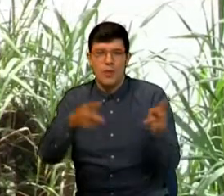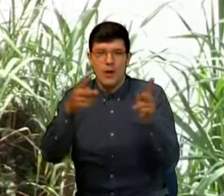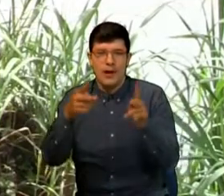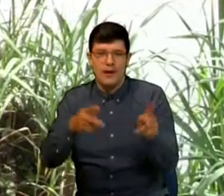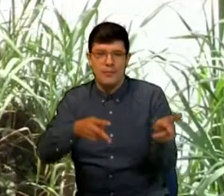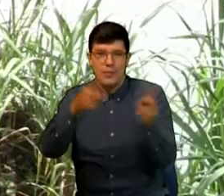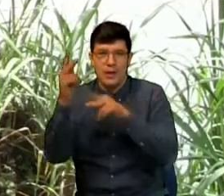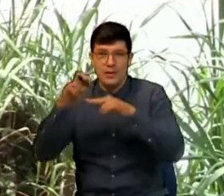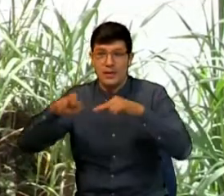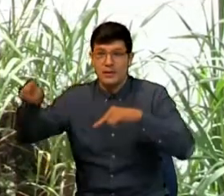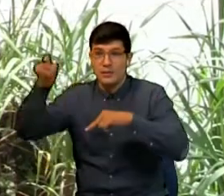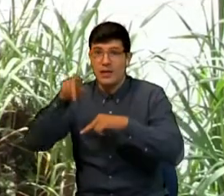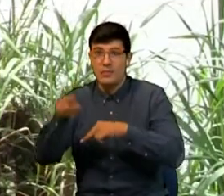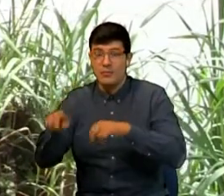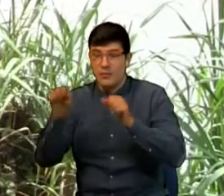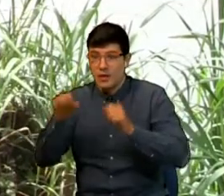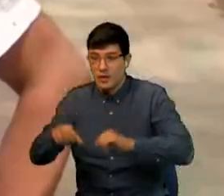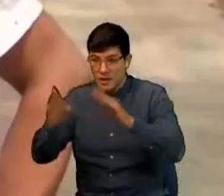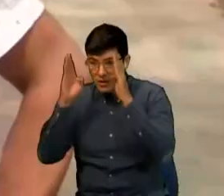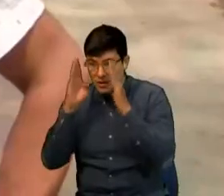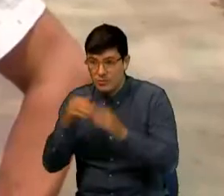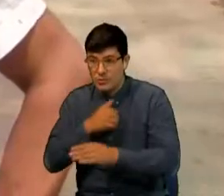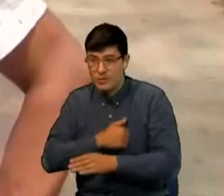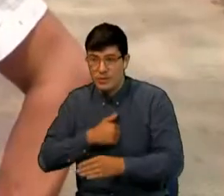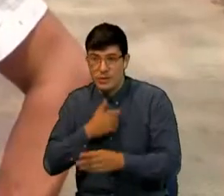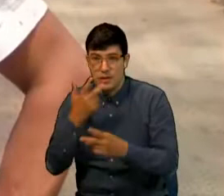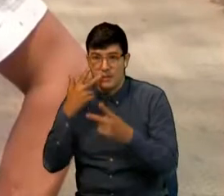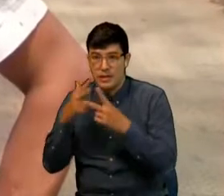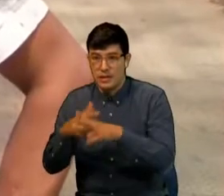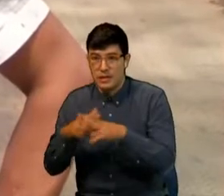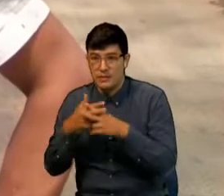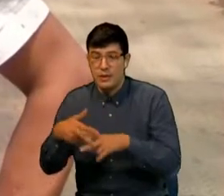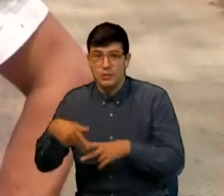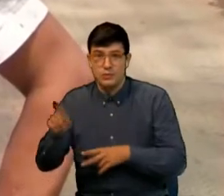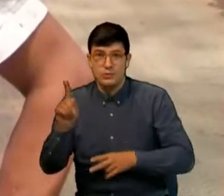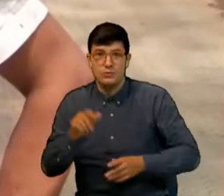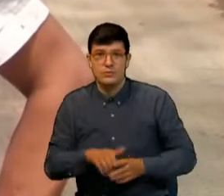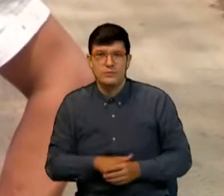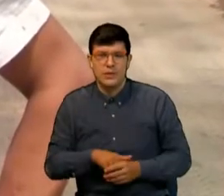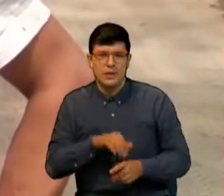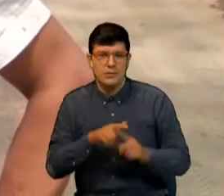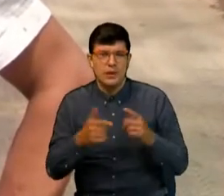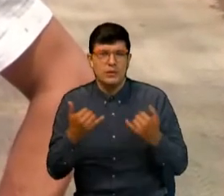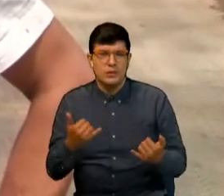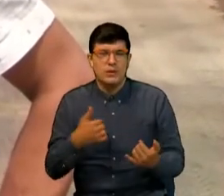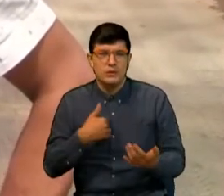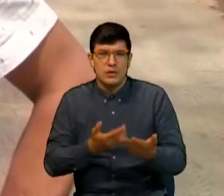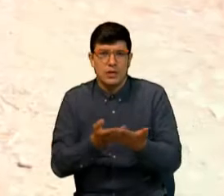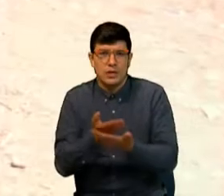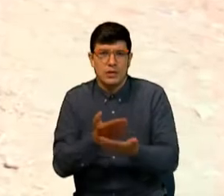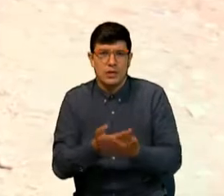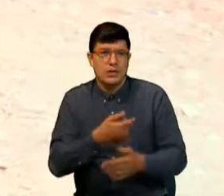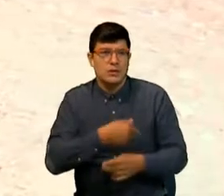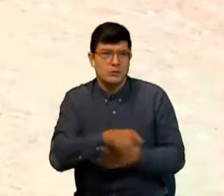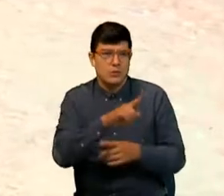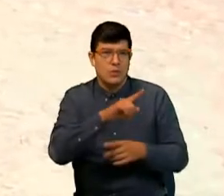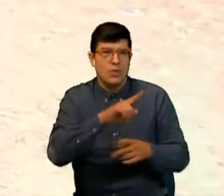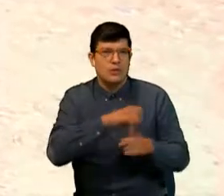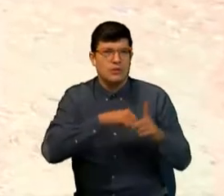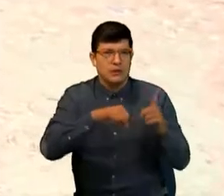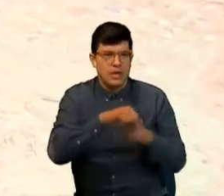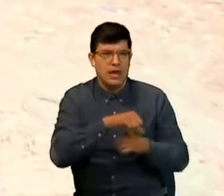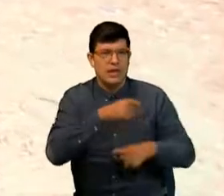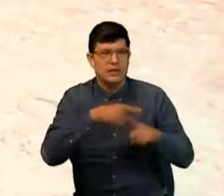gestiones para hacerle mantenimiento al viaducto. Mi recomendación es para que mancomunadamente la sociedad con las